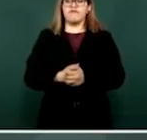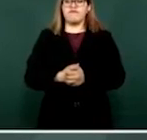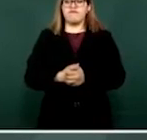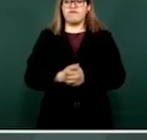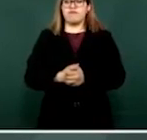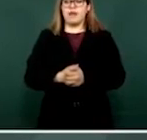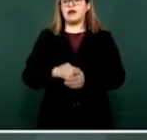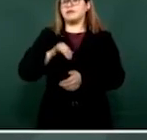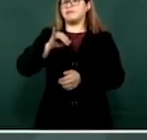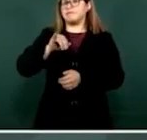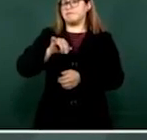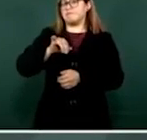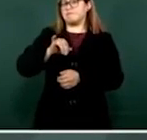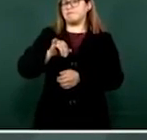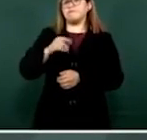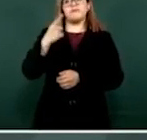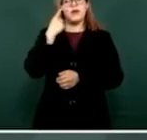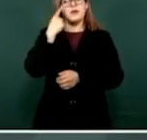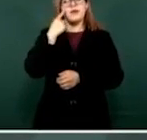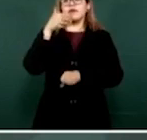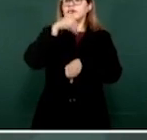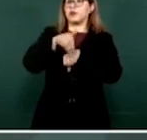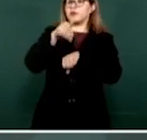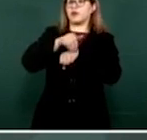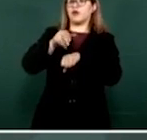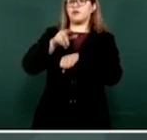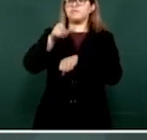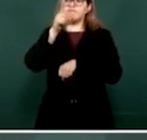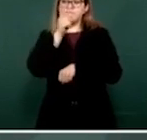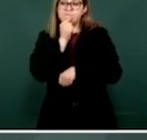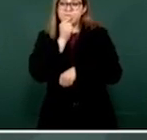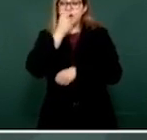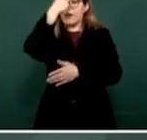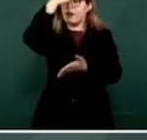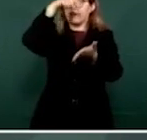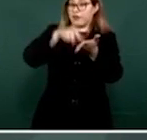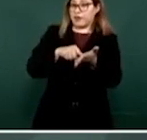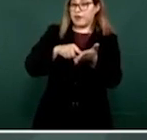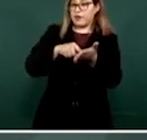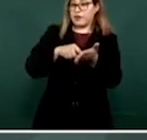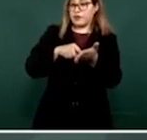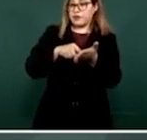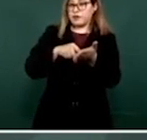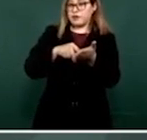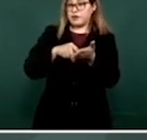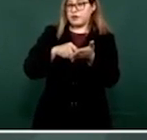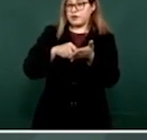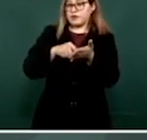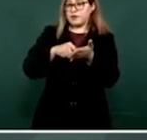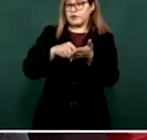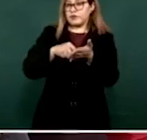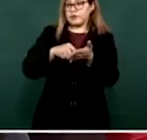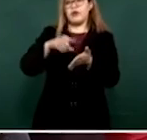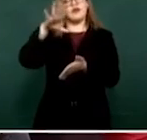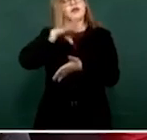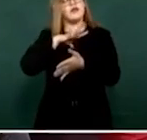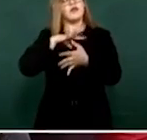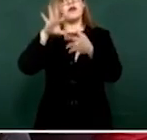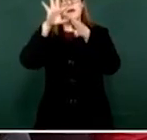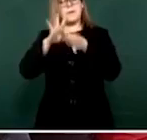en el caso del número de policías, creo que alcanzó a plantear el